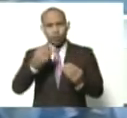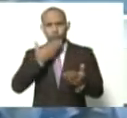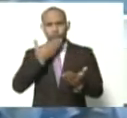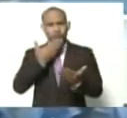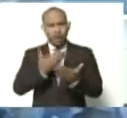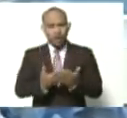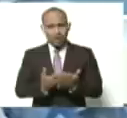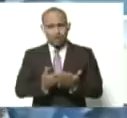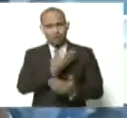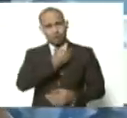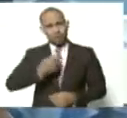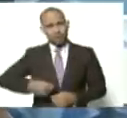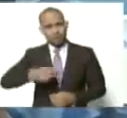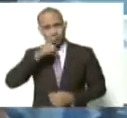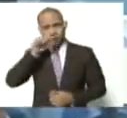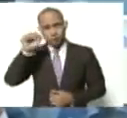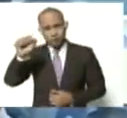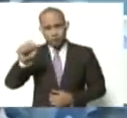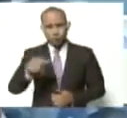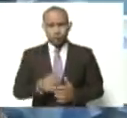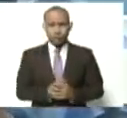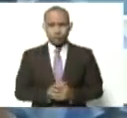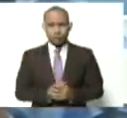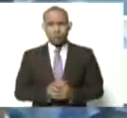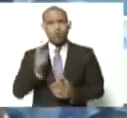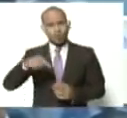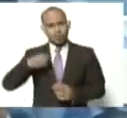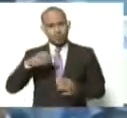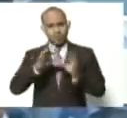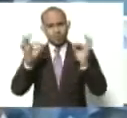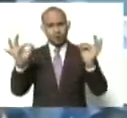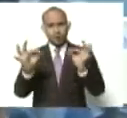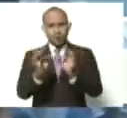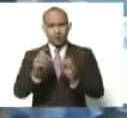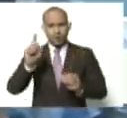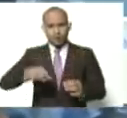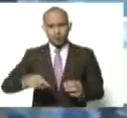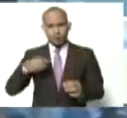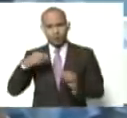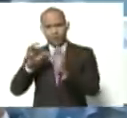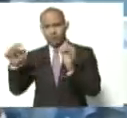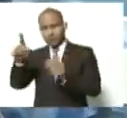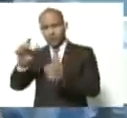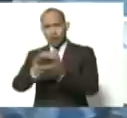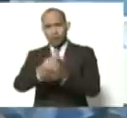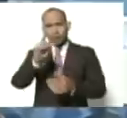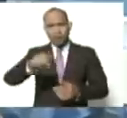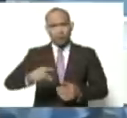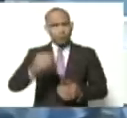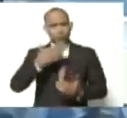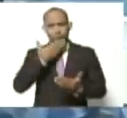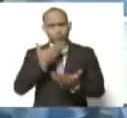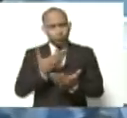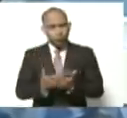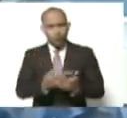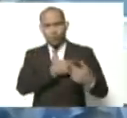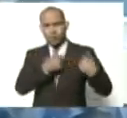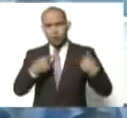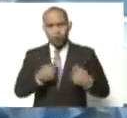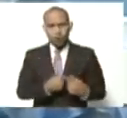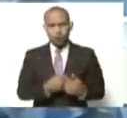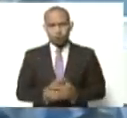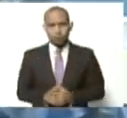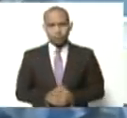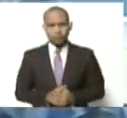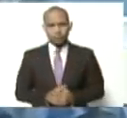usted, todos mis compañeros de diálisis, hasta mi familia, la familia de ellos y todo. Agradecido de verdad, de corazón, y